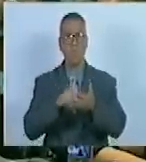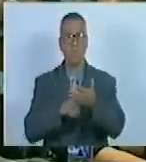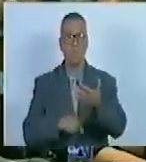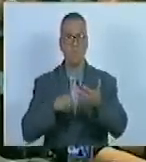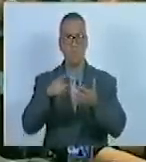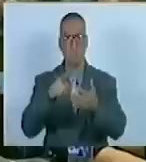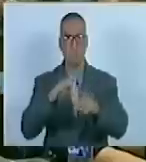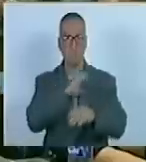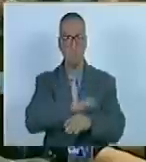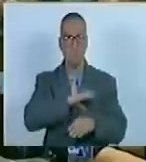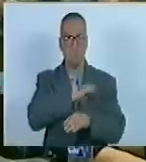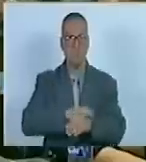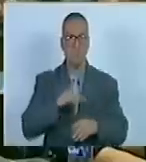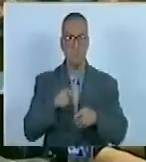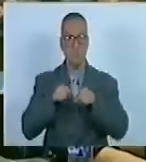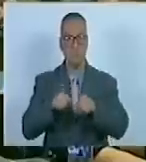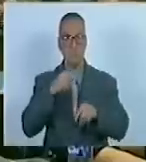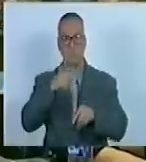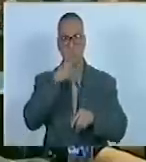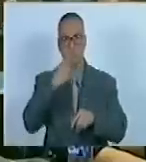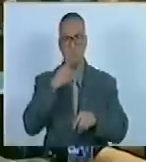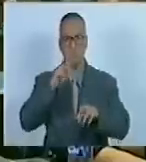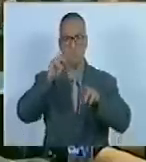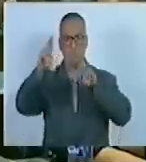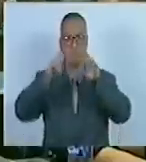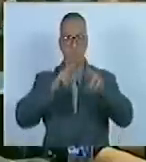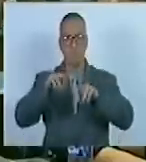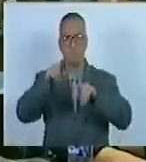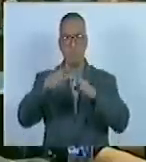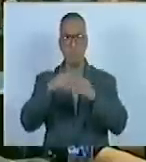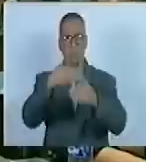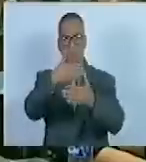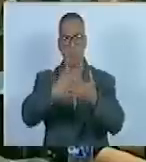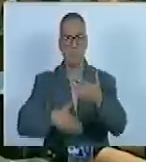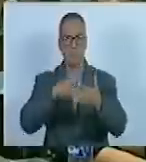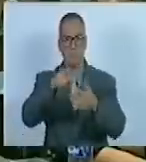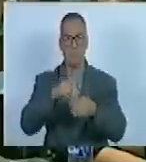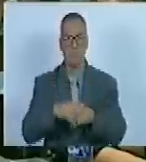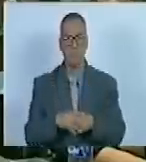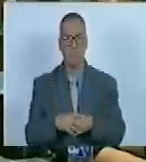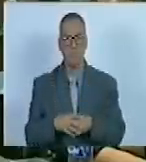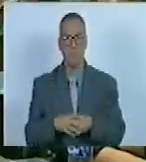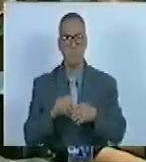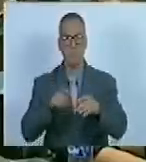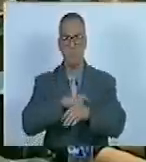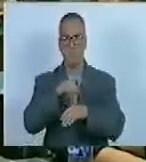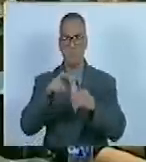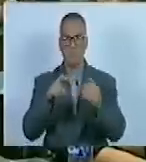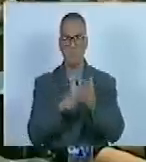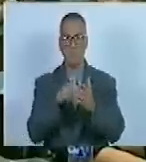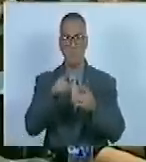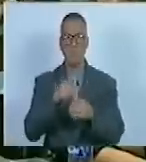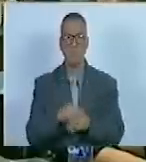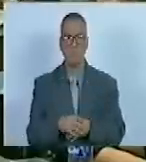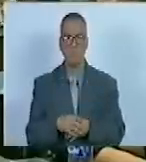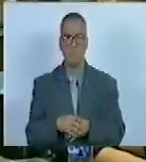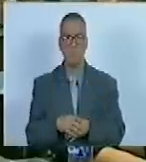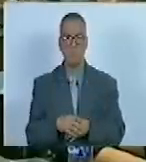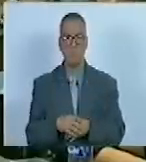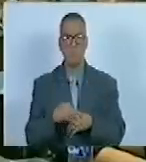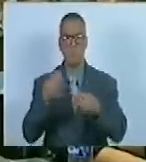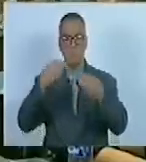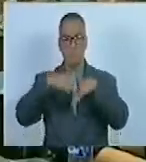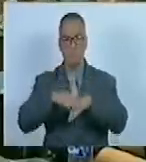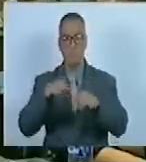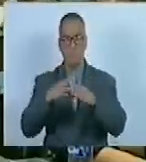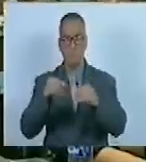traemos desde la Comisión Permanente de Política Exterior este informe para que de manera unánime quienes integramos